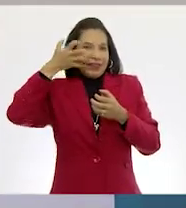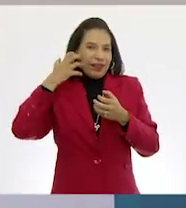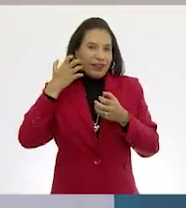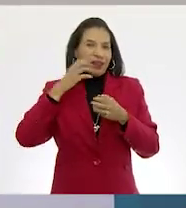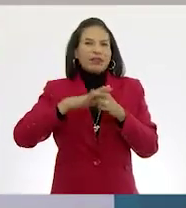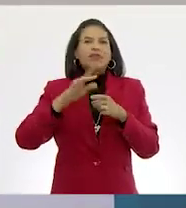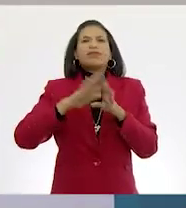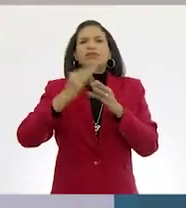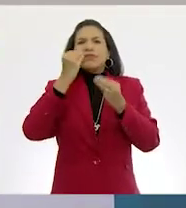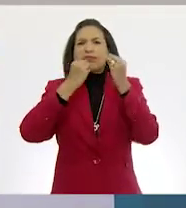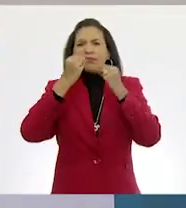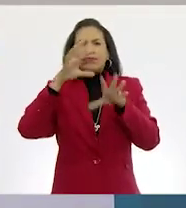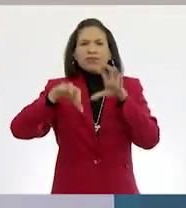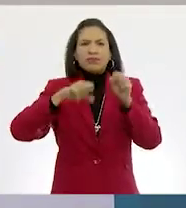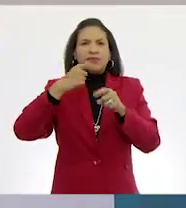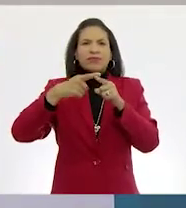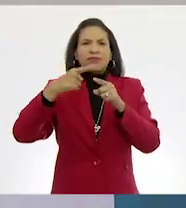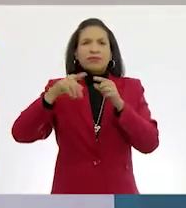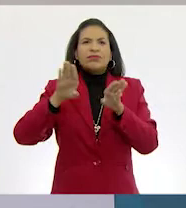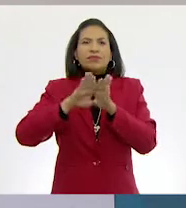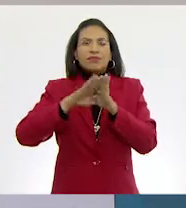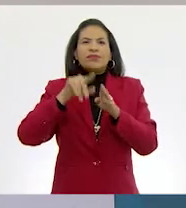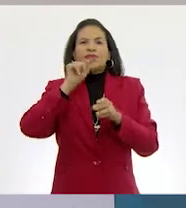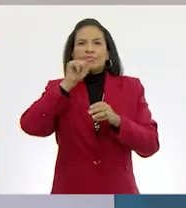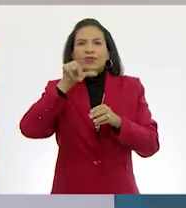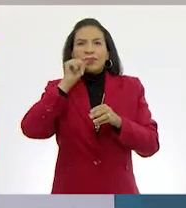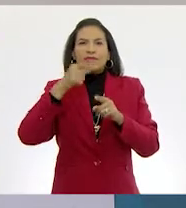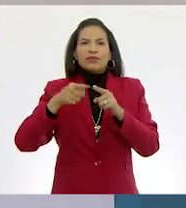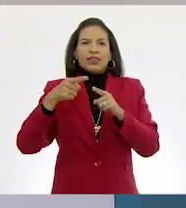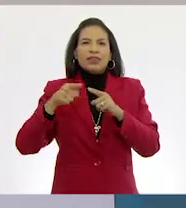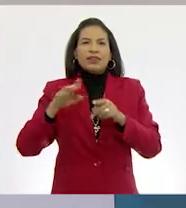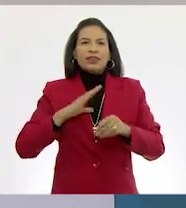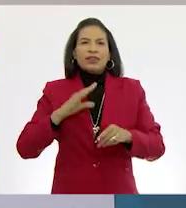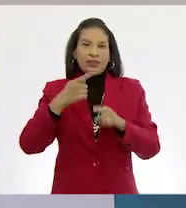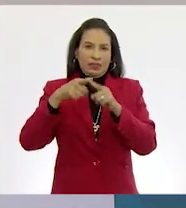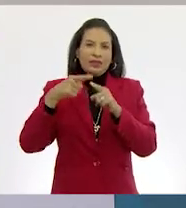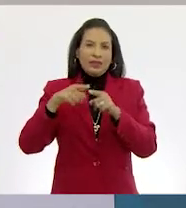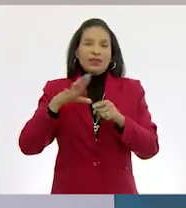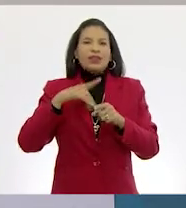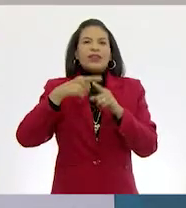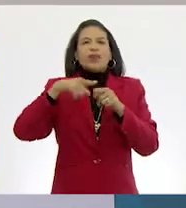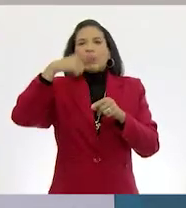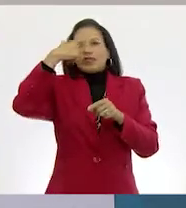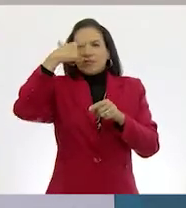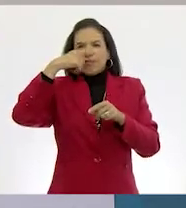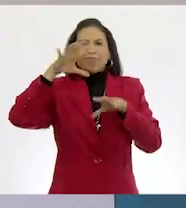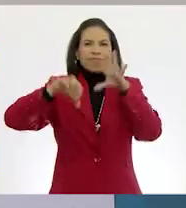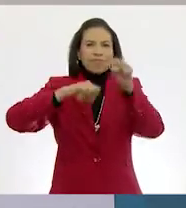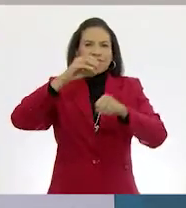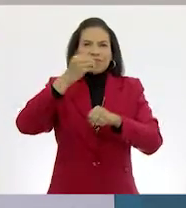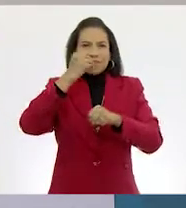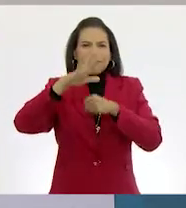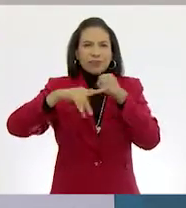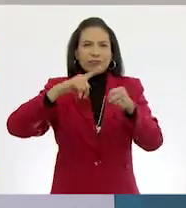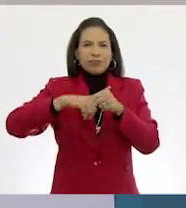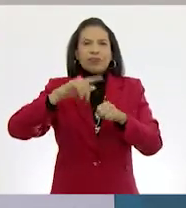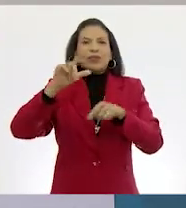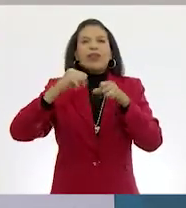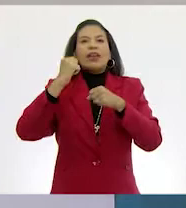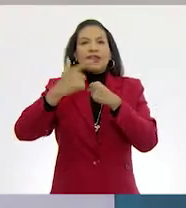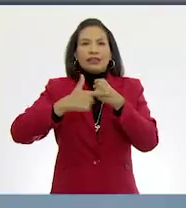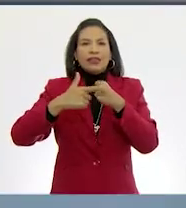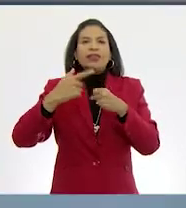reptiles anfibios peces e invertebrados son nocturnos y raras veces salen